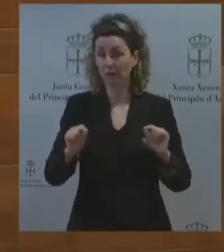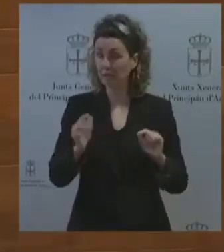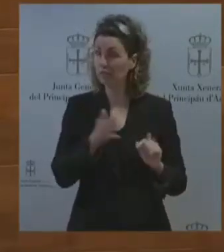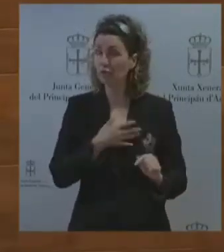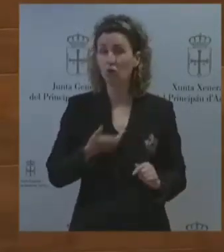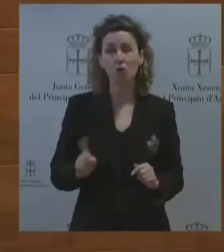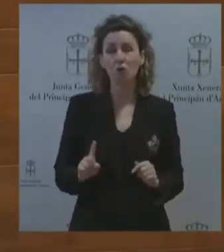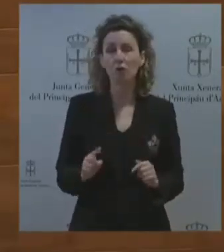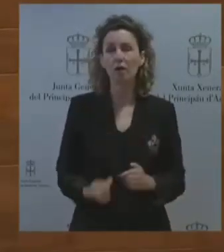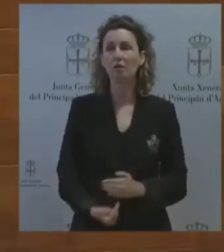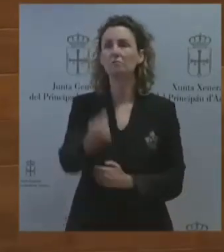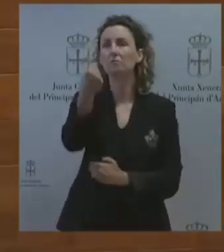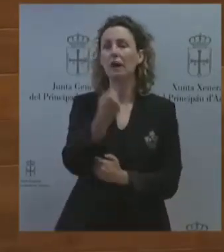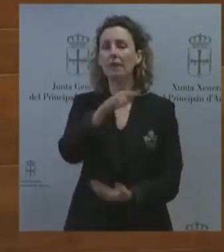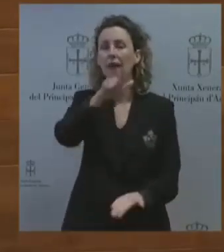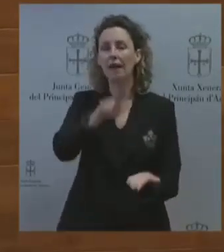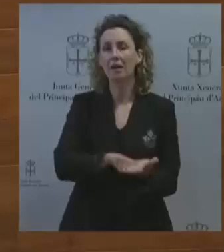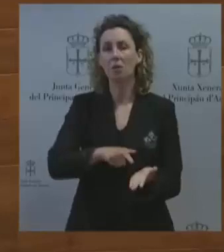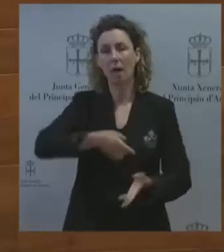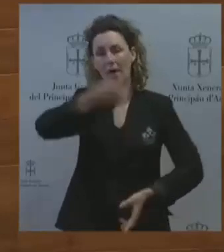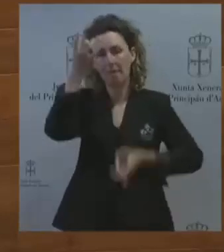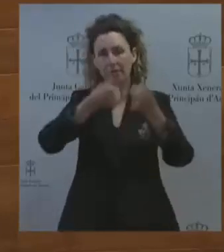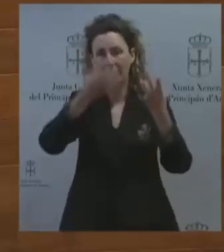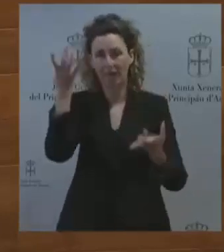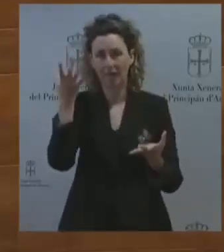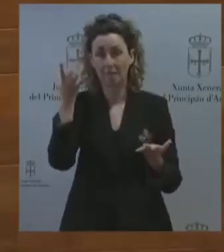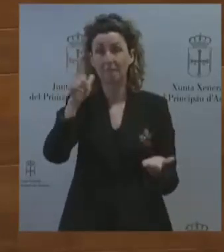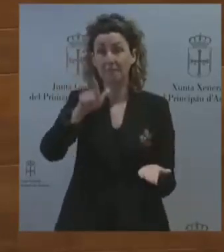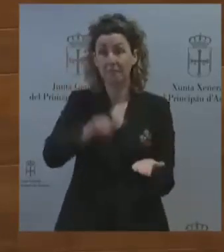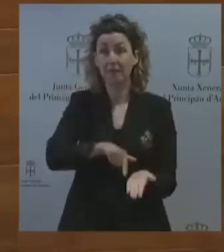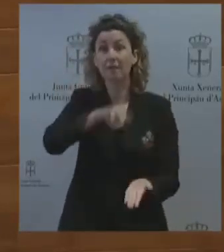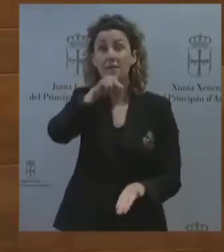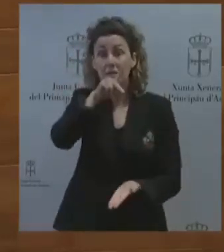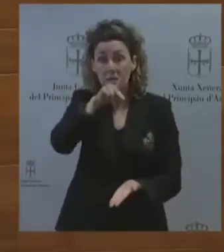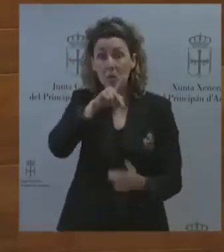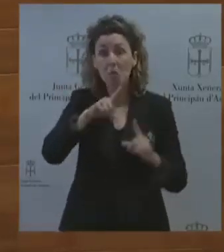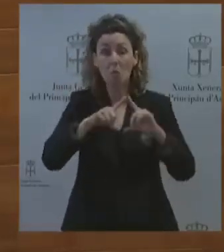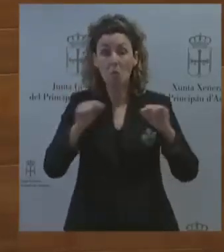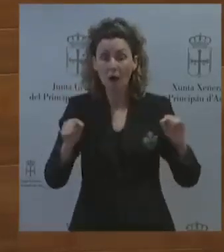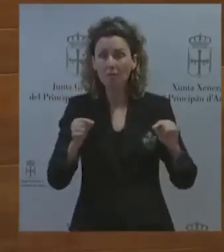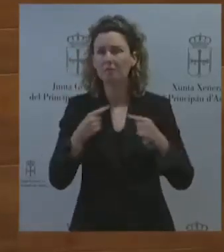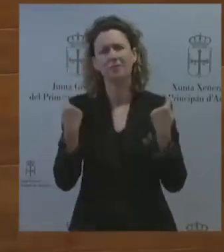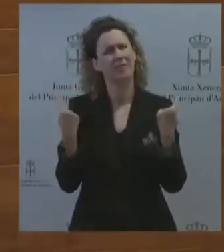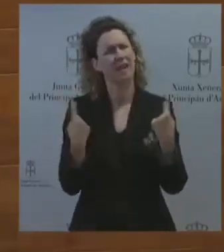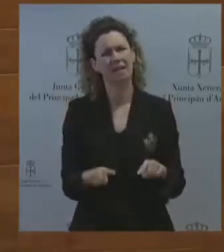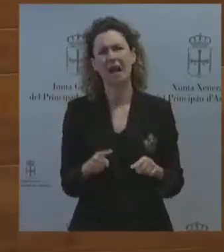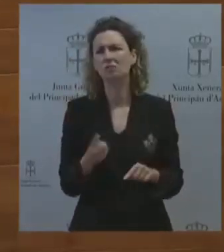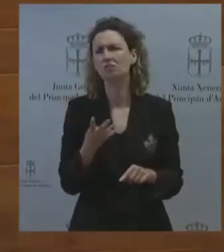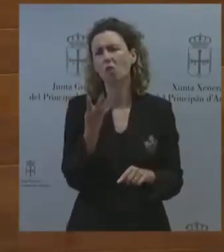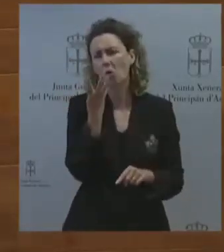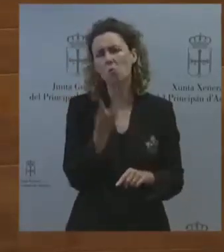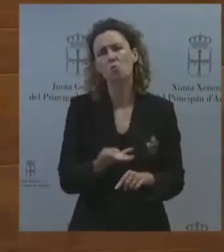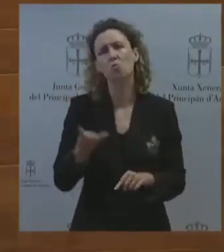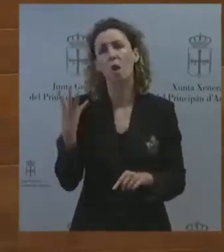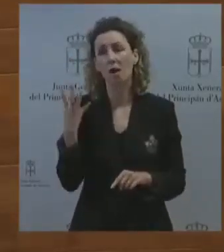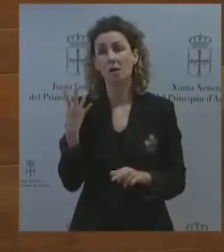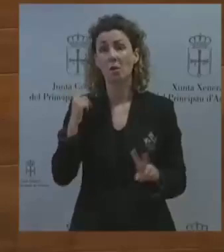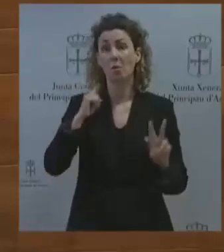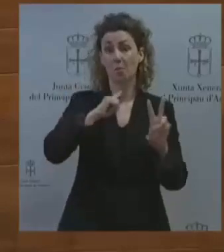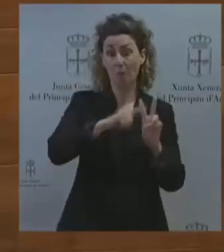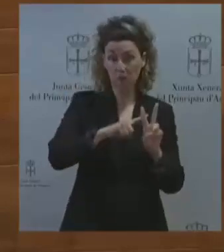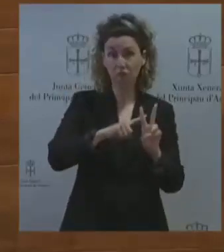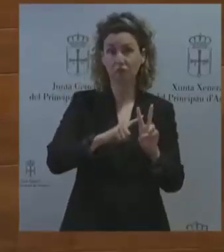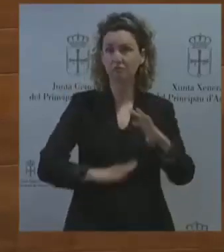inventada. La Llingua sabe que fue uno de sus grandes fracasos en la legislatura pasada. Vox logró parar la locura que querían llevar a